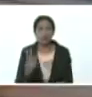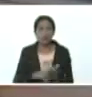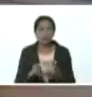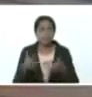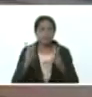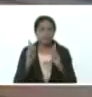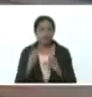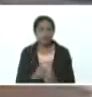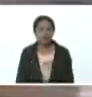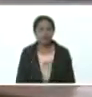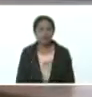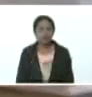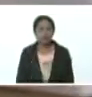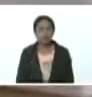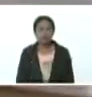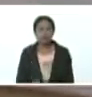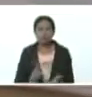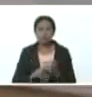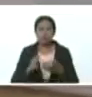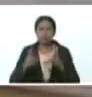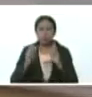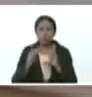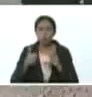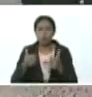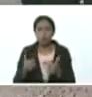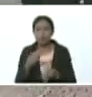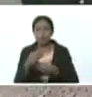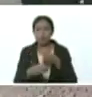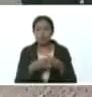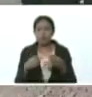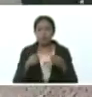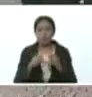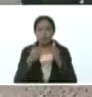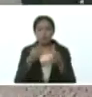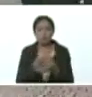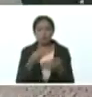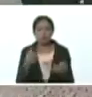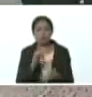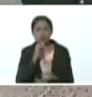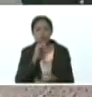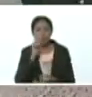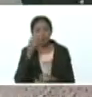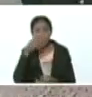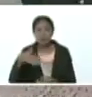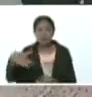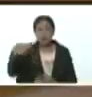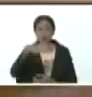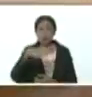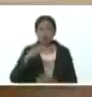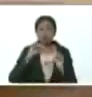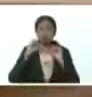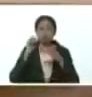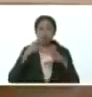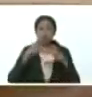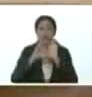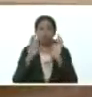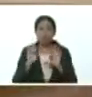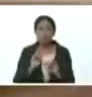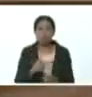Aprobado. Cúmplase. Ejecútese. E infórmese al pueblo de los logros.